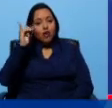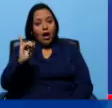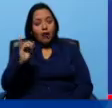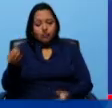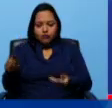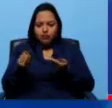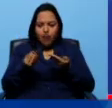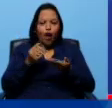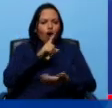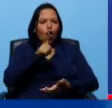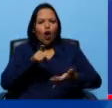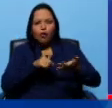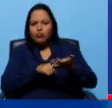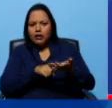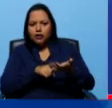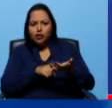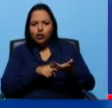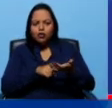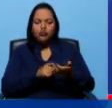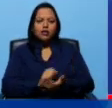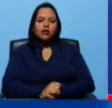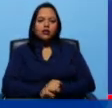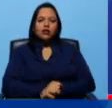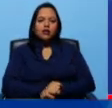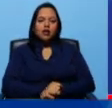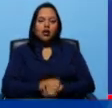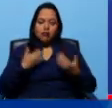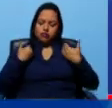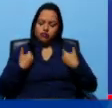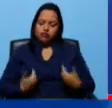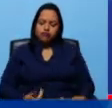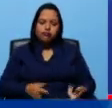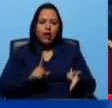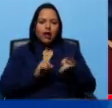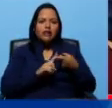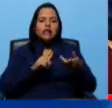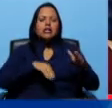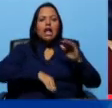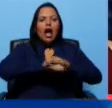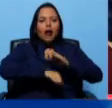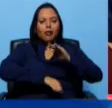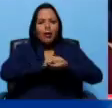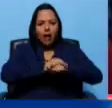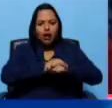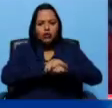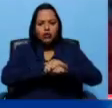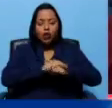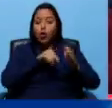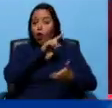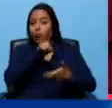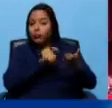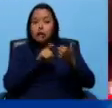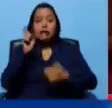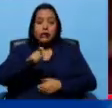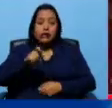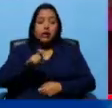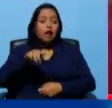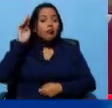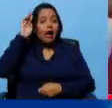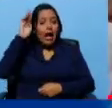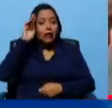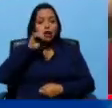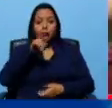dotación completa, su dotación de uniformes, de ropa, zapatos, la dotación integral que tiene que tener el maestro de